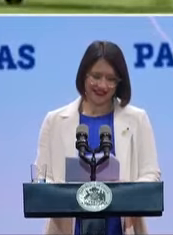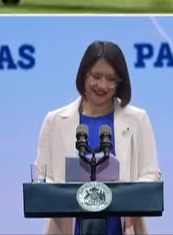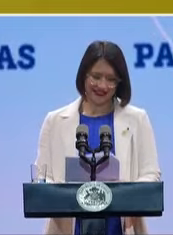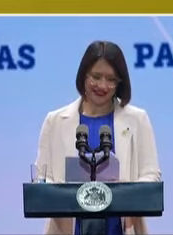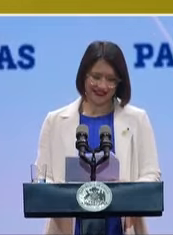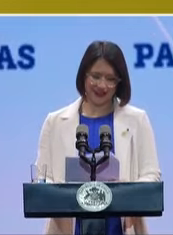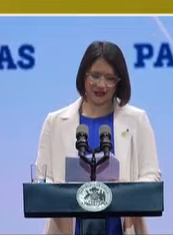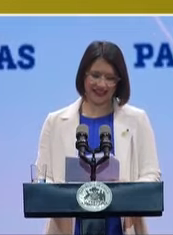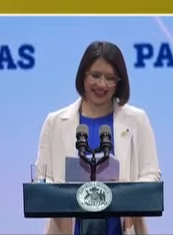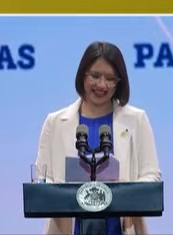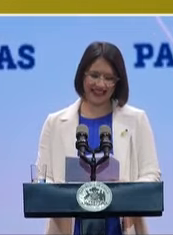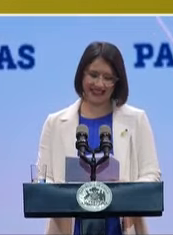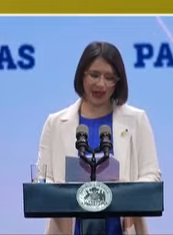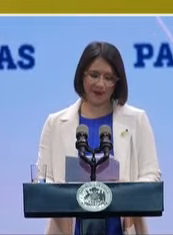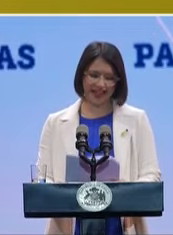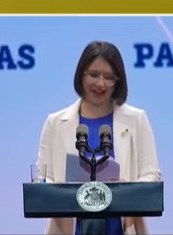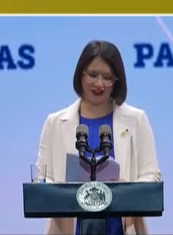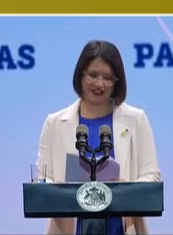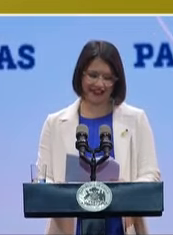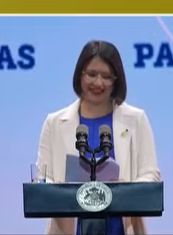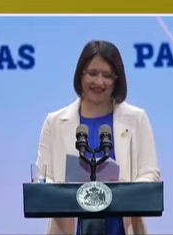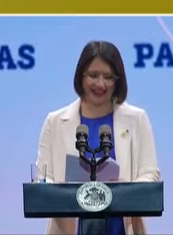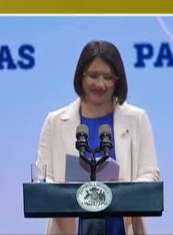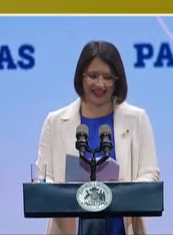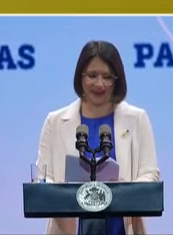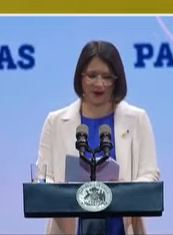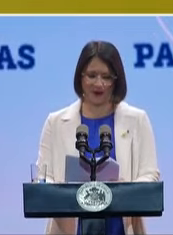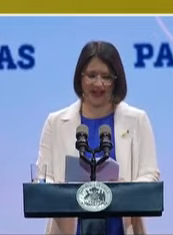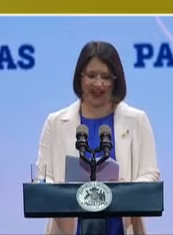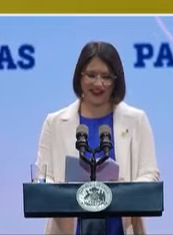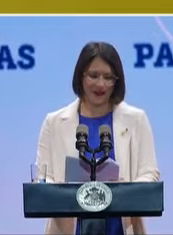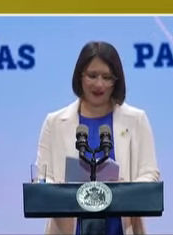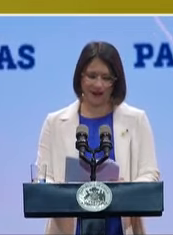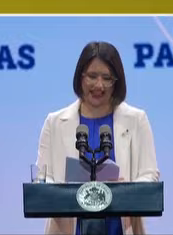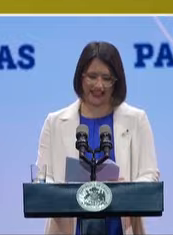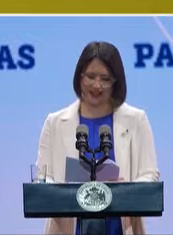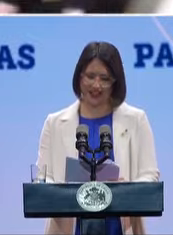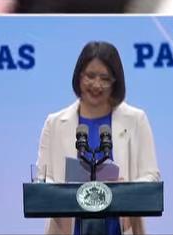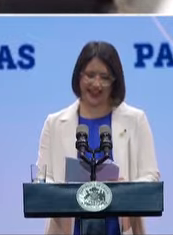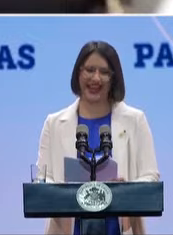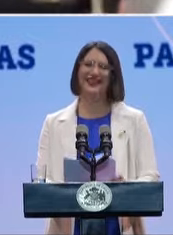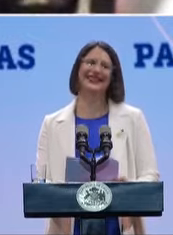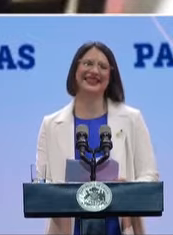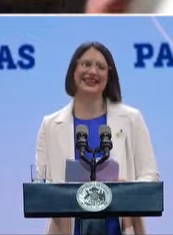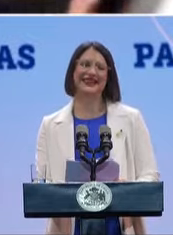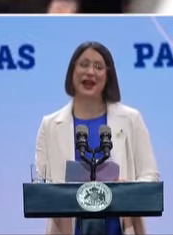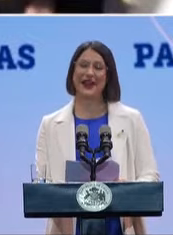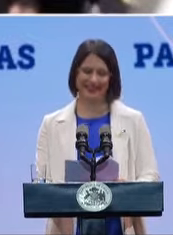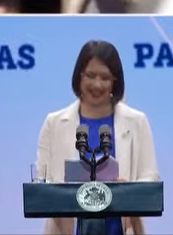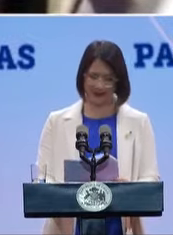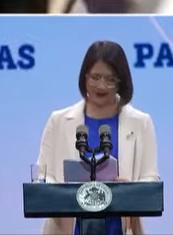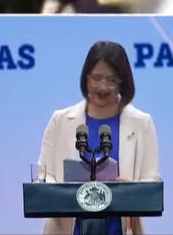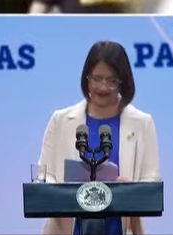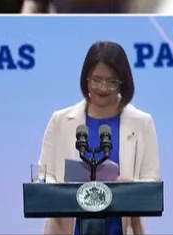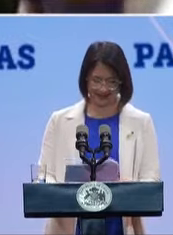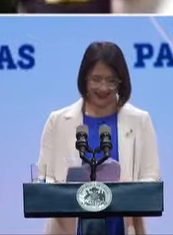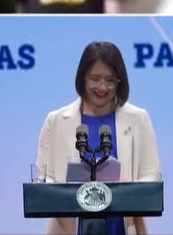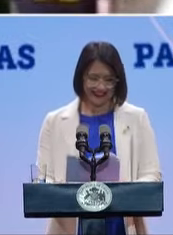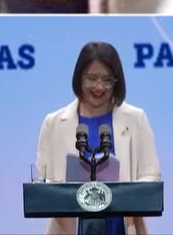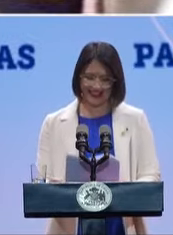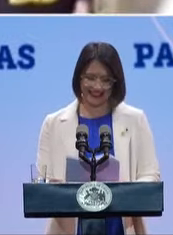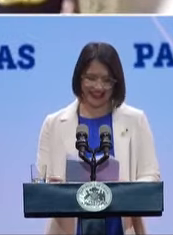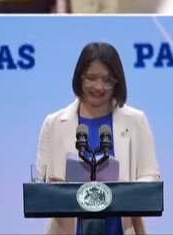necesidades. Es precisamente el Congreso quien año a año determina el presupuesto con el que va a trabajar el servicio secreto. La